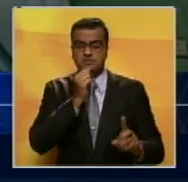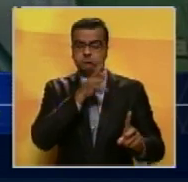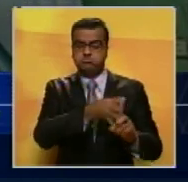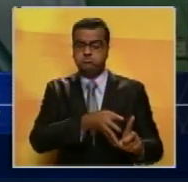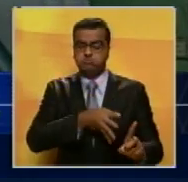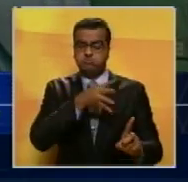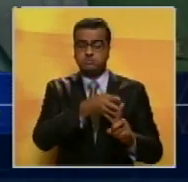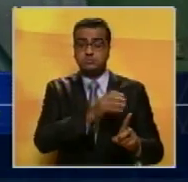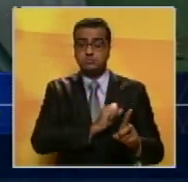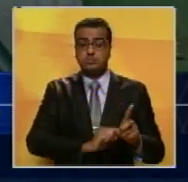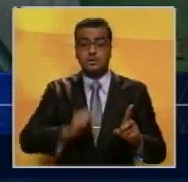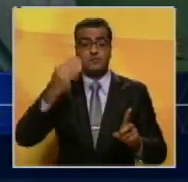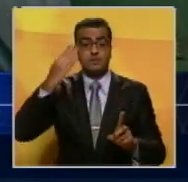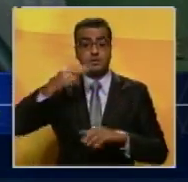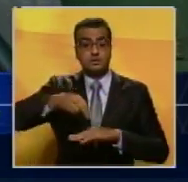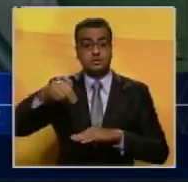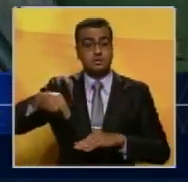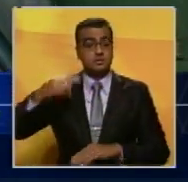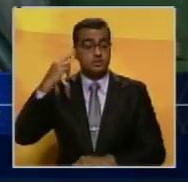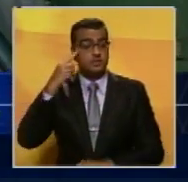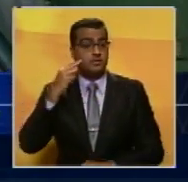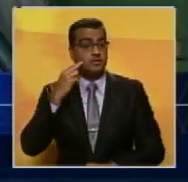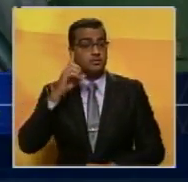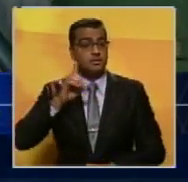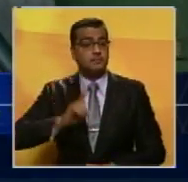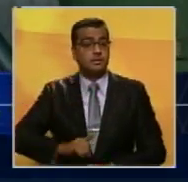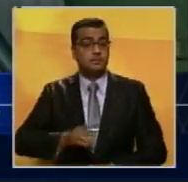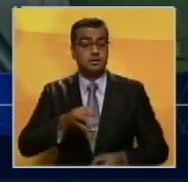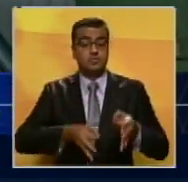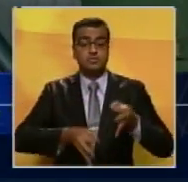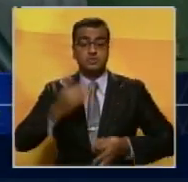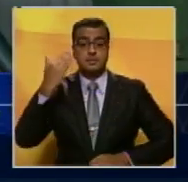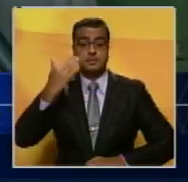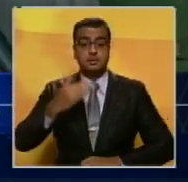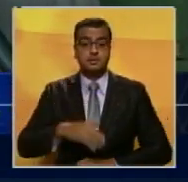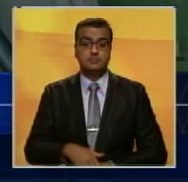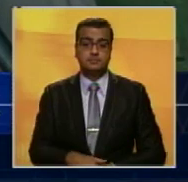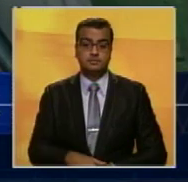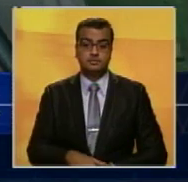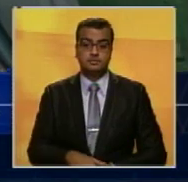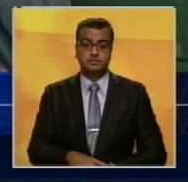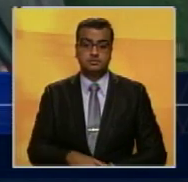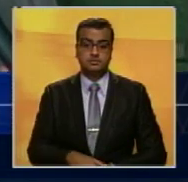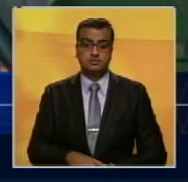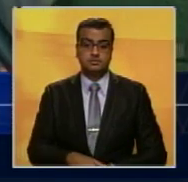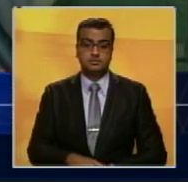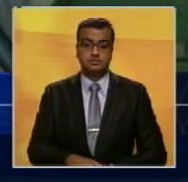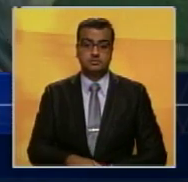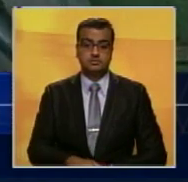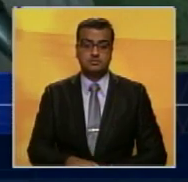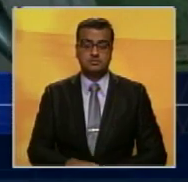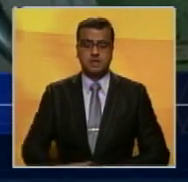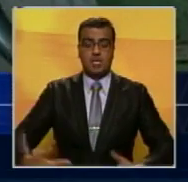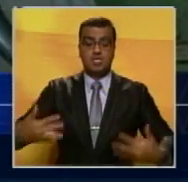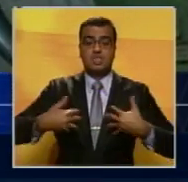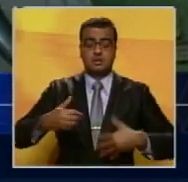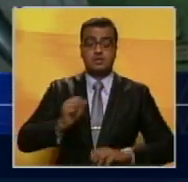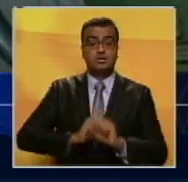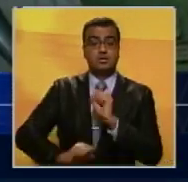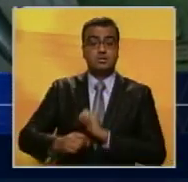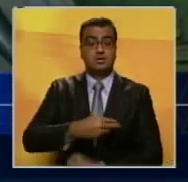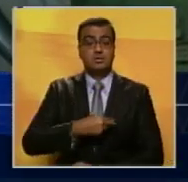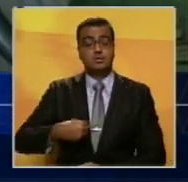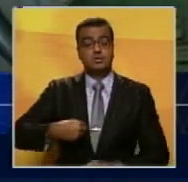ataquen contra la Fuerza Armada Nacional Bolivariana serán sometidos a la justicia militar penal. Ataque a nuestros centinelas, ultraje a